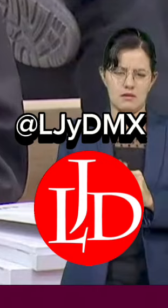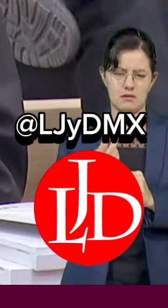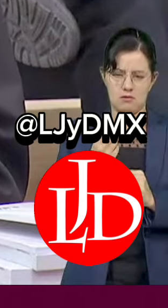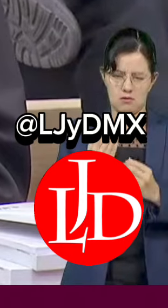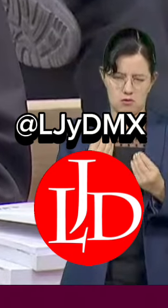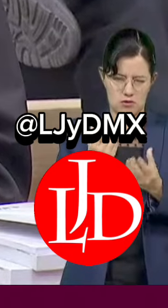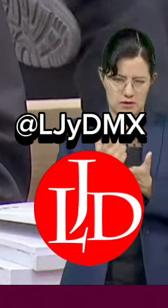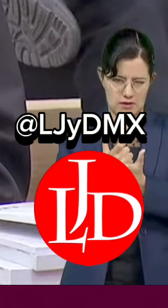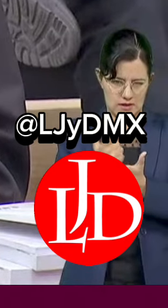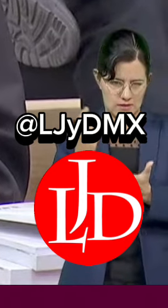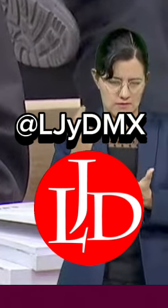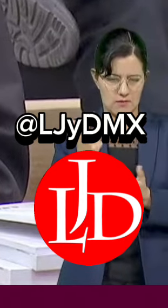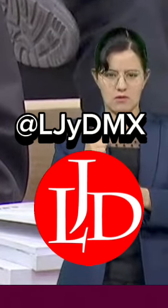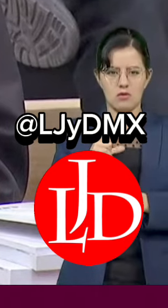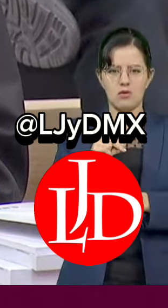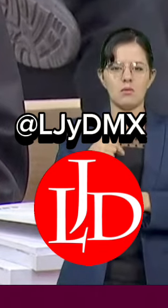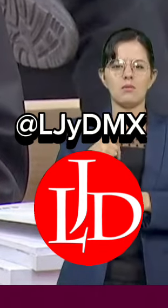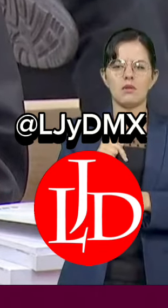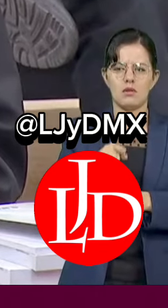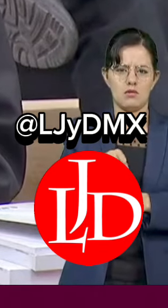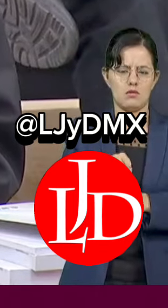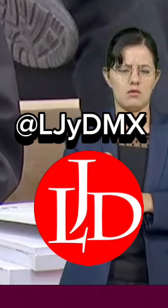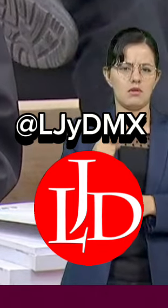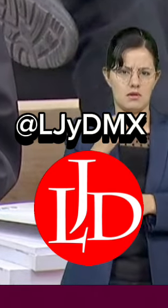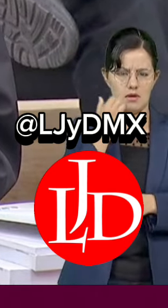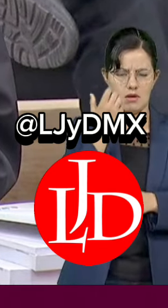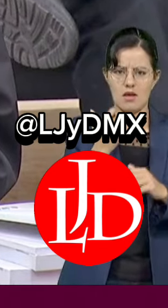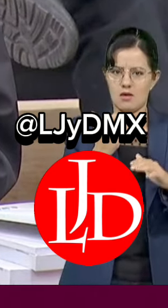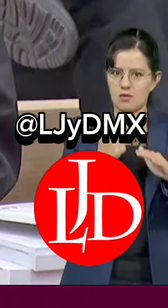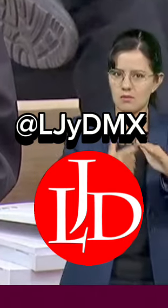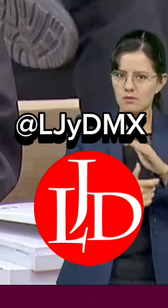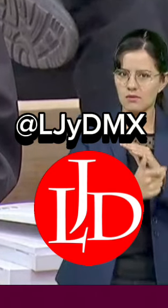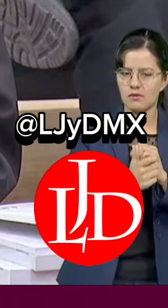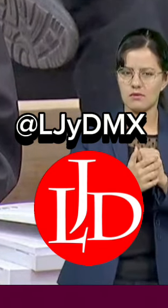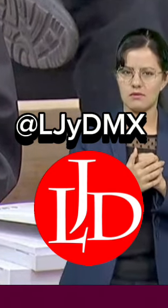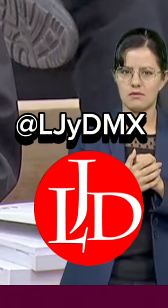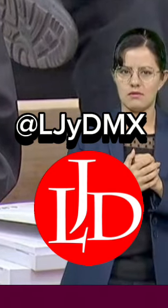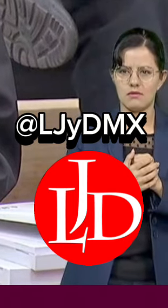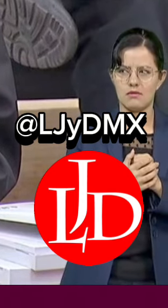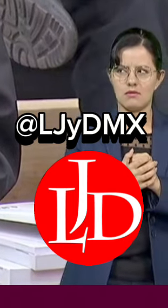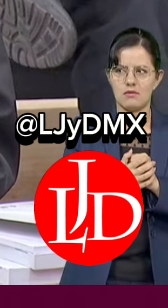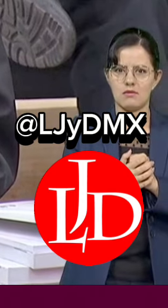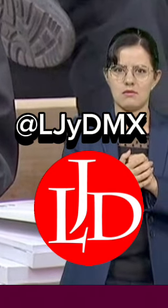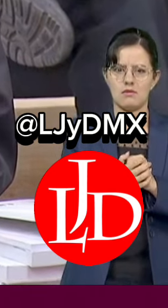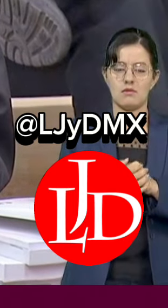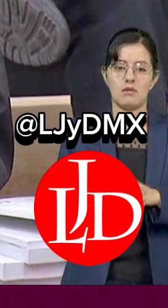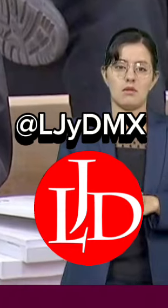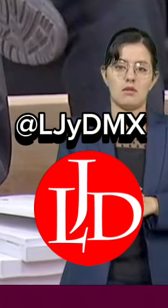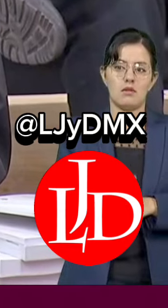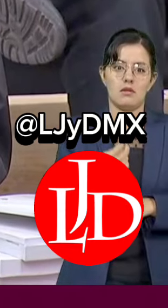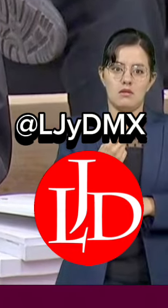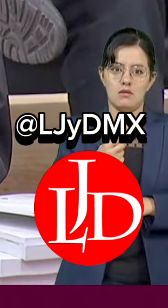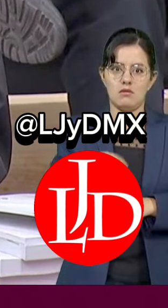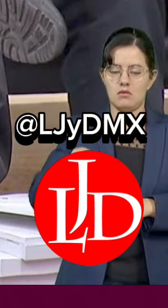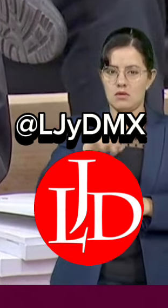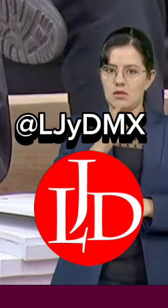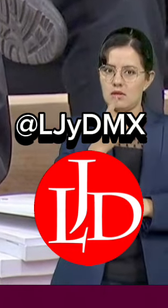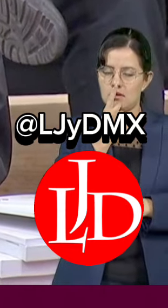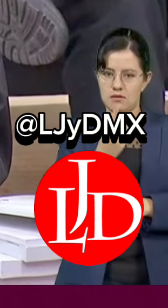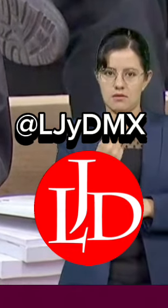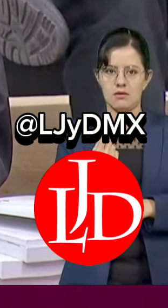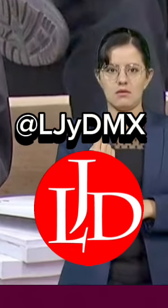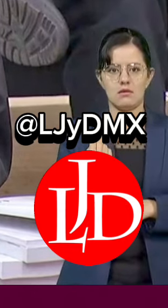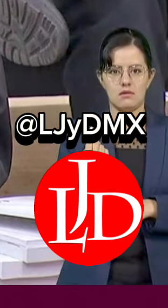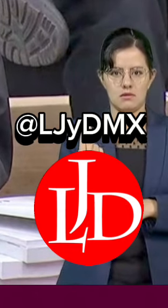y un intento de cohecho. Y se plantea que ello debería derivar inclusive en